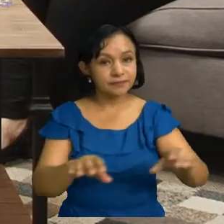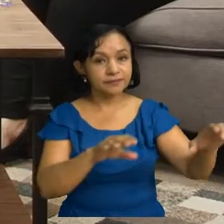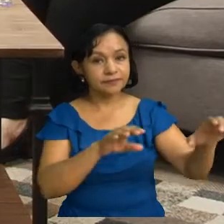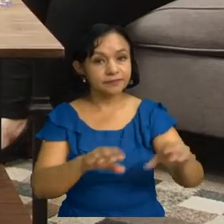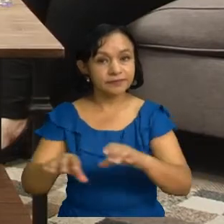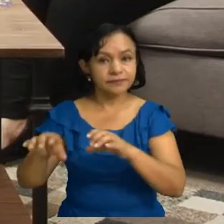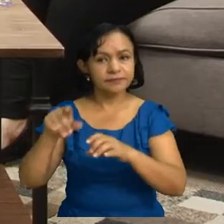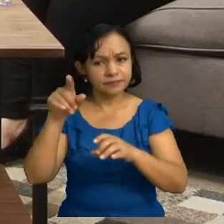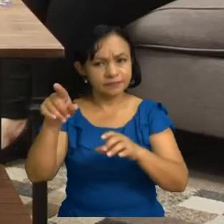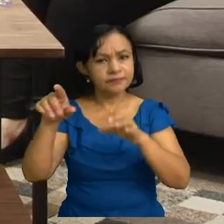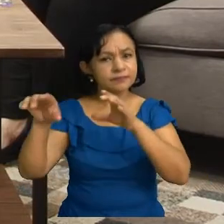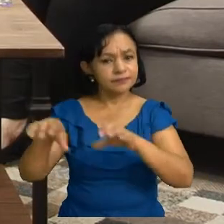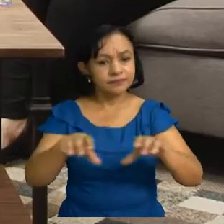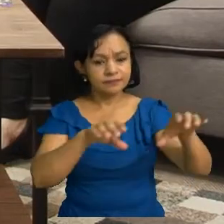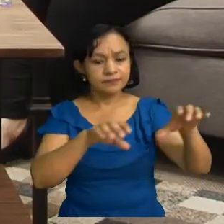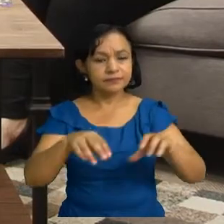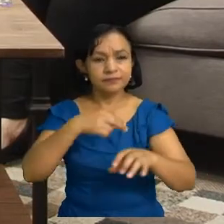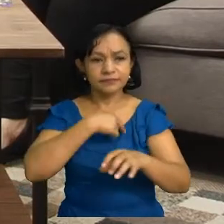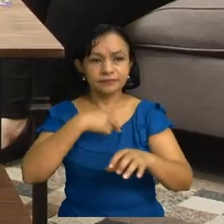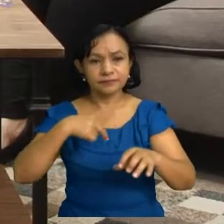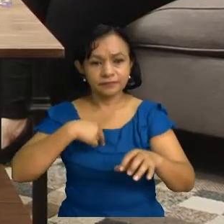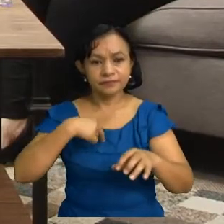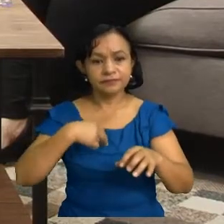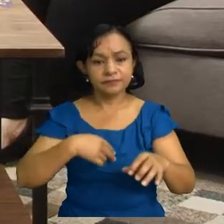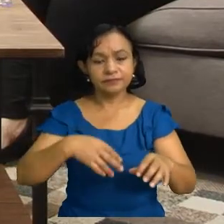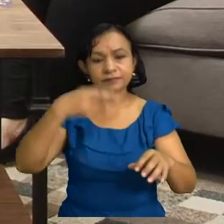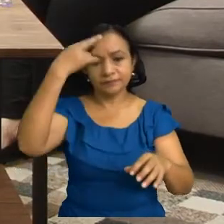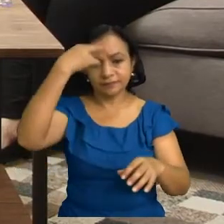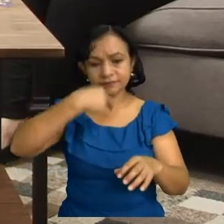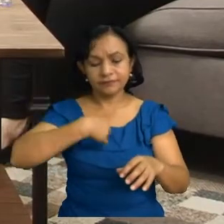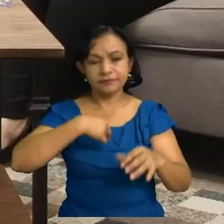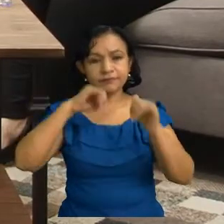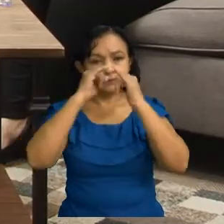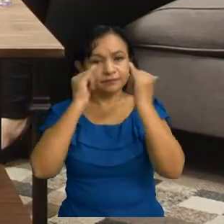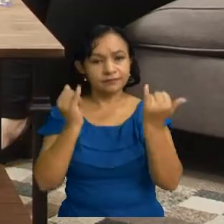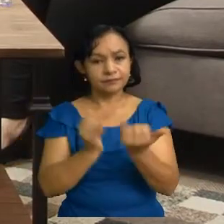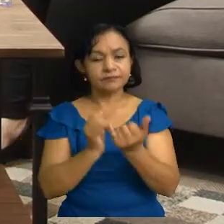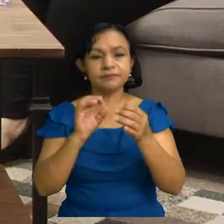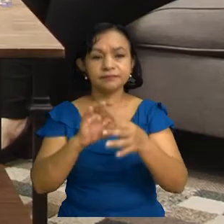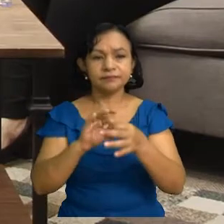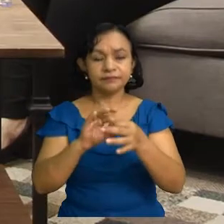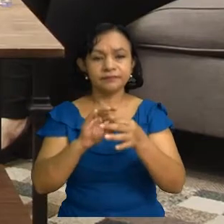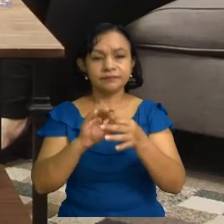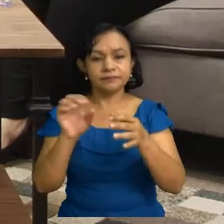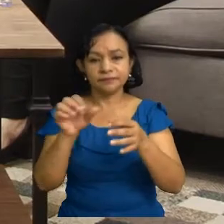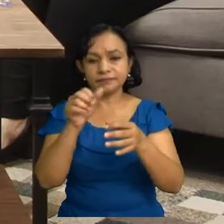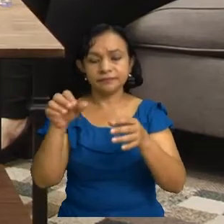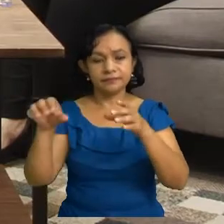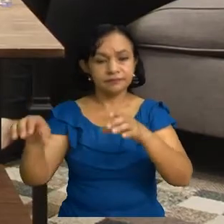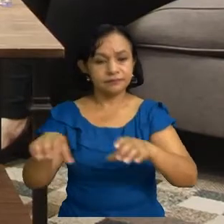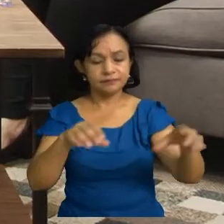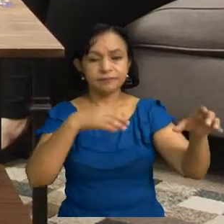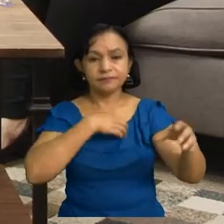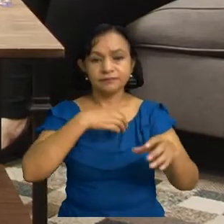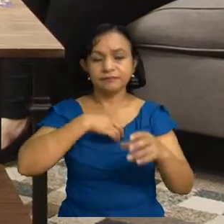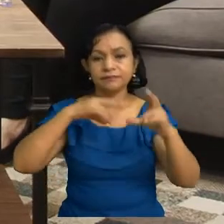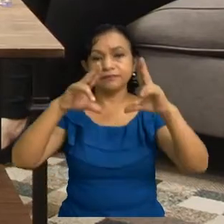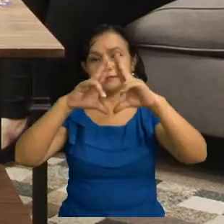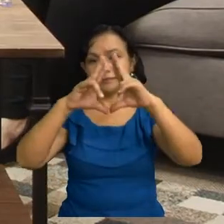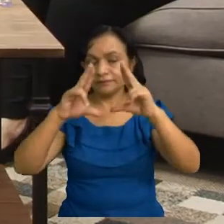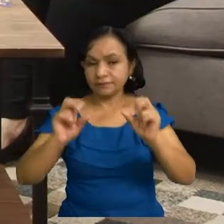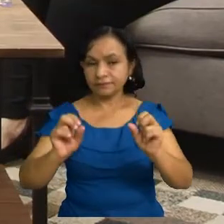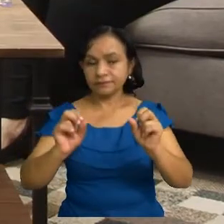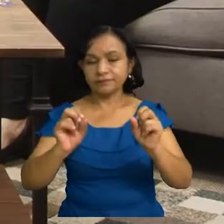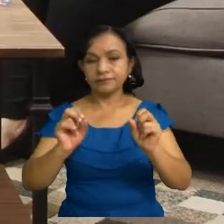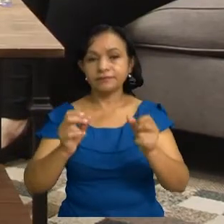tienen programada una que son parte de esa responsabilidad internacional entiendo y otras que son estrictamente responsabilidad con nuestro